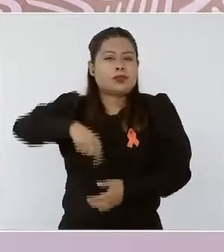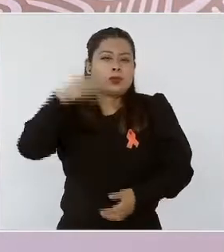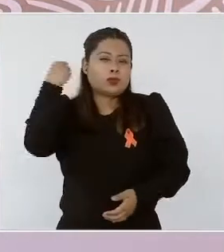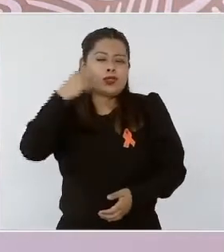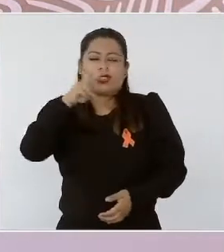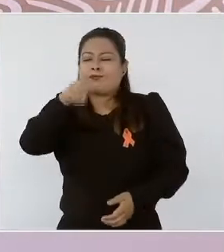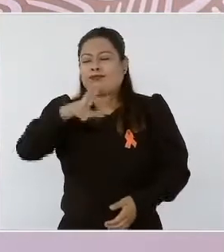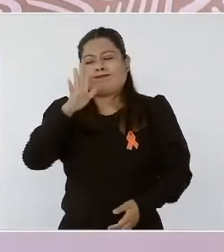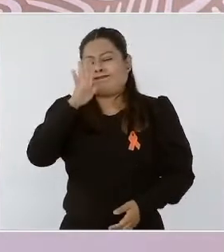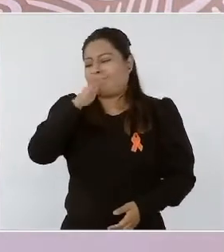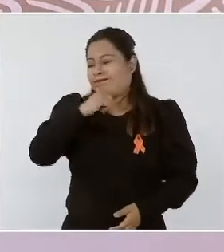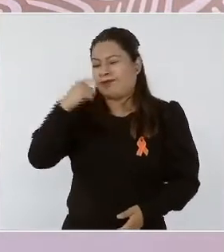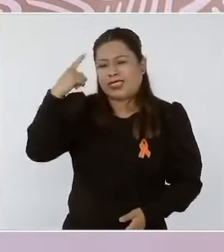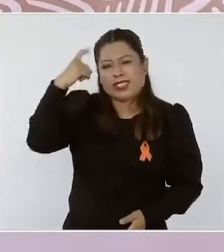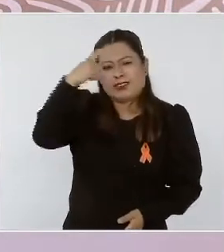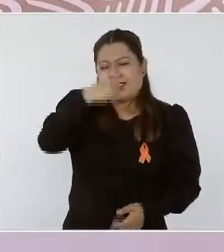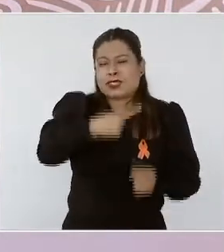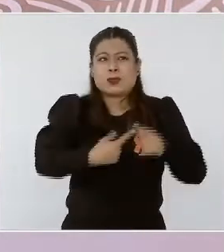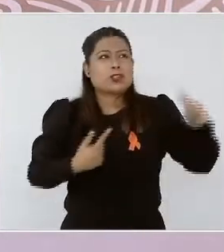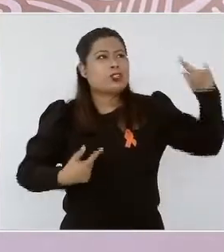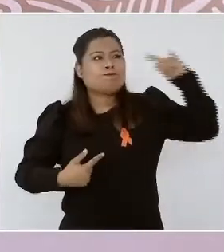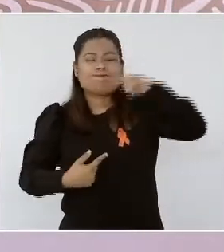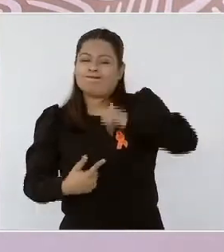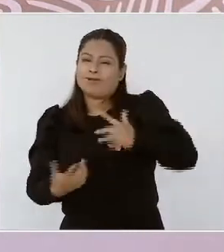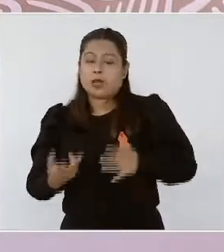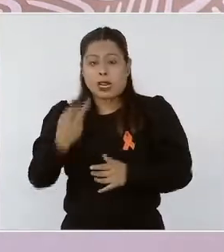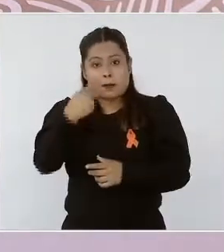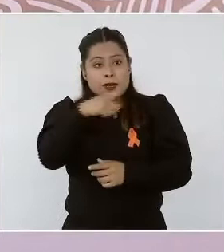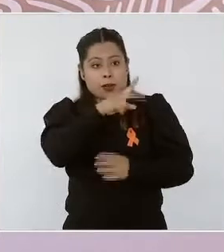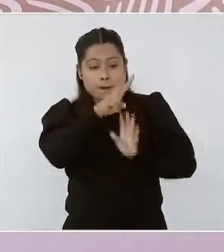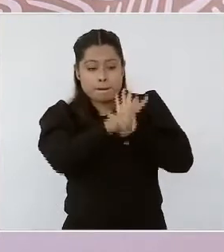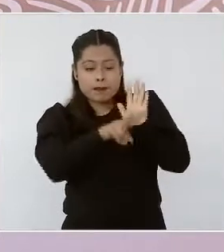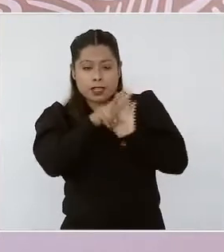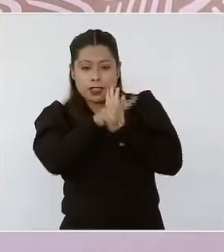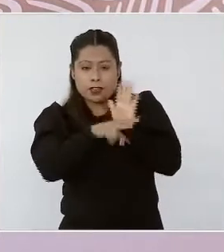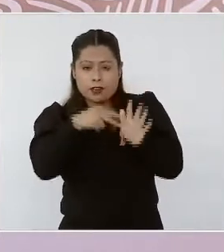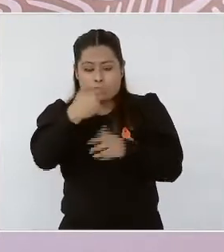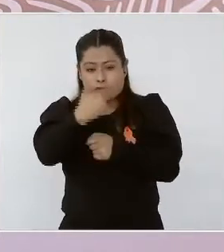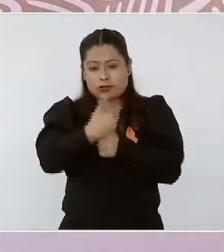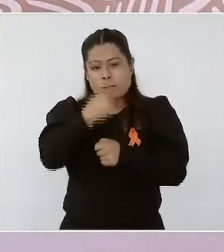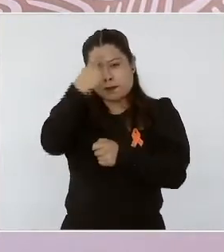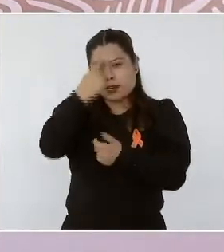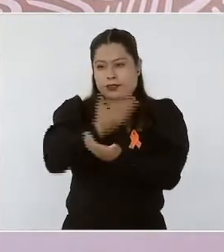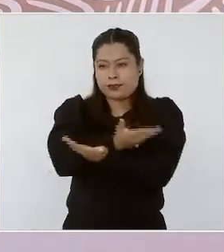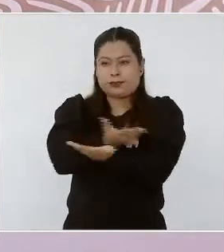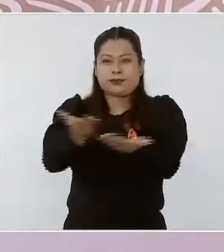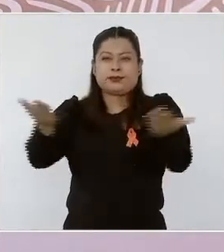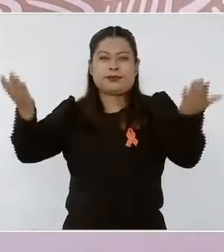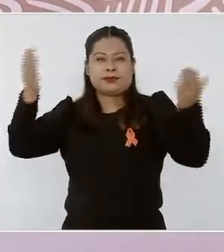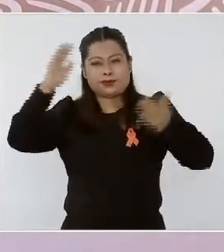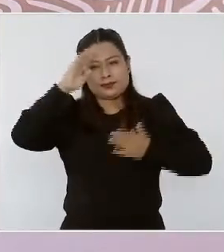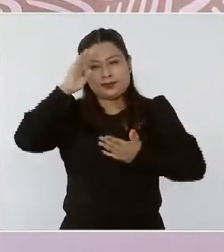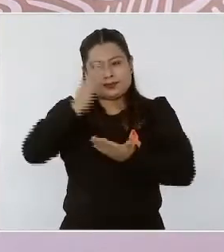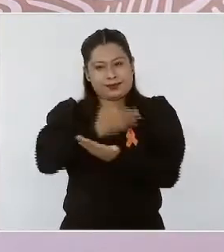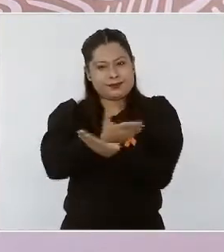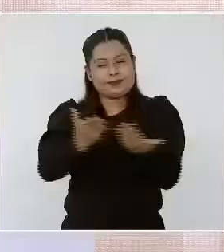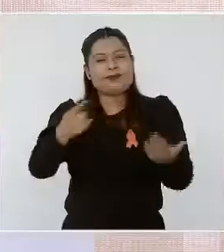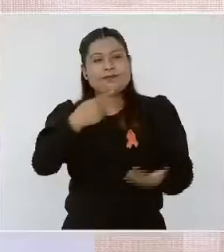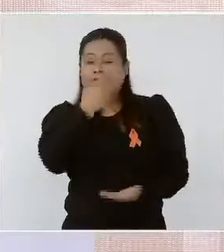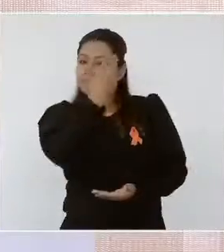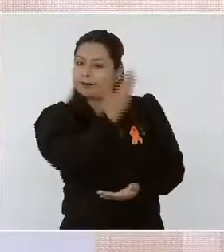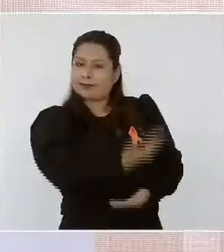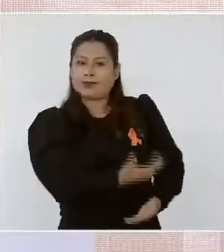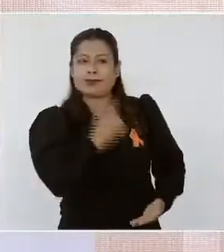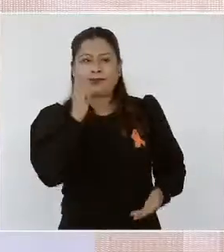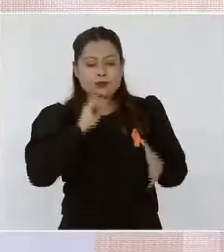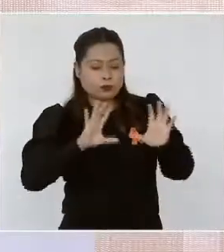no pudo hacerlo justo por eso. Pero grabó un video para ustedes, chicos, pensando en ustedes, porque ella,